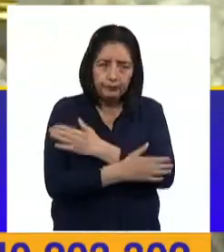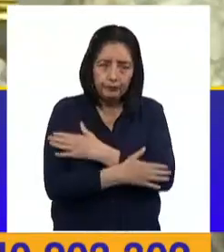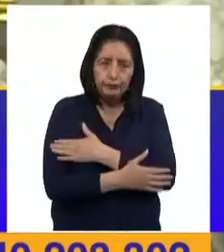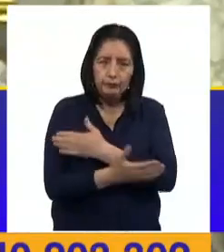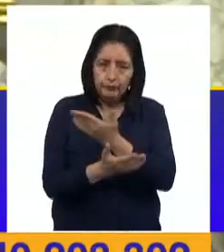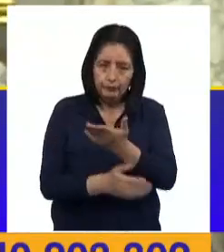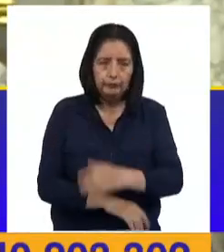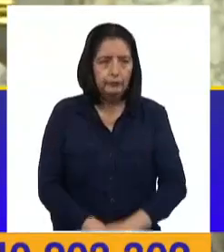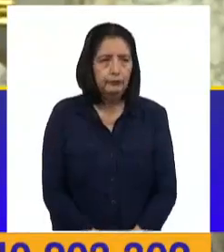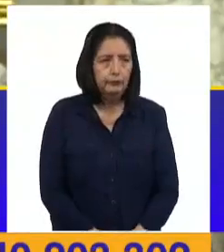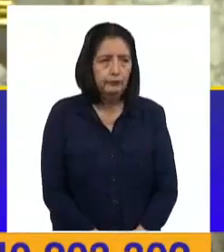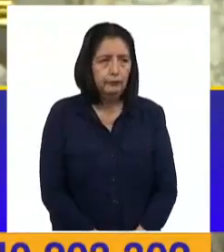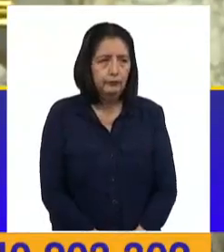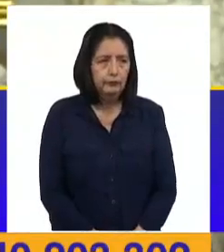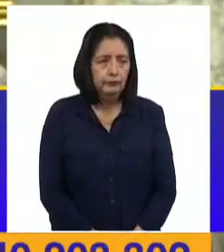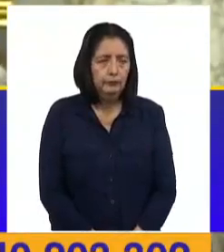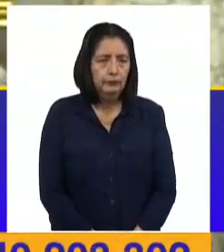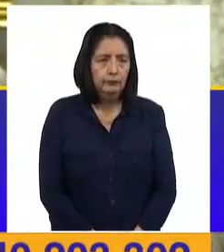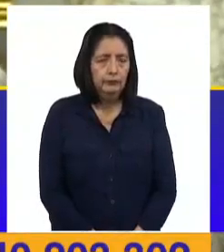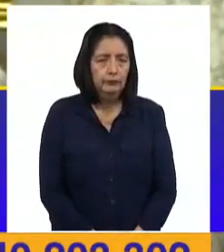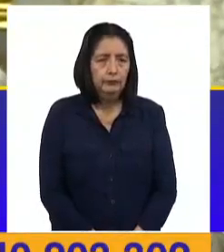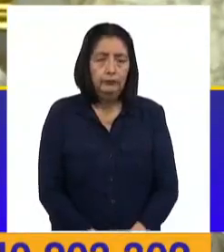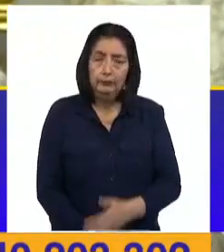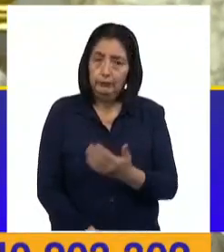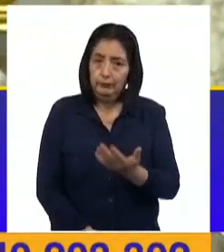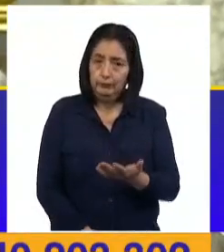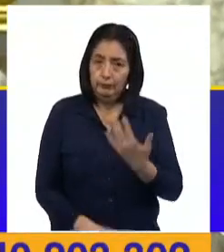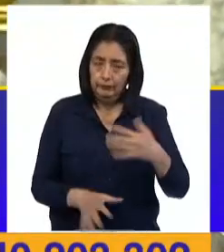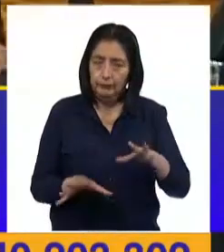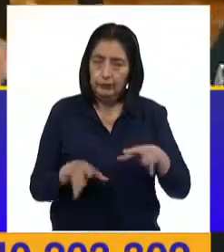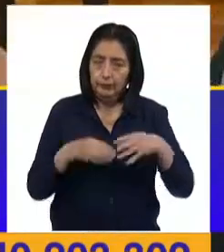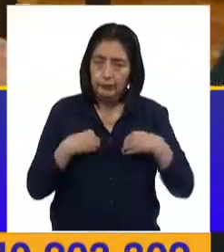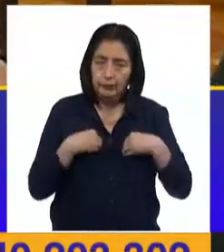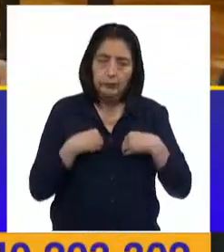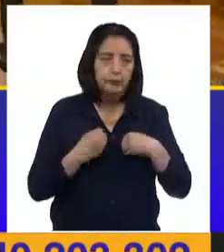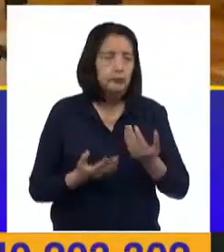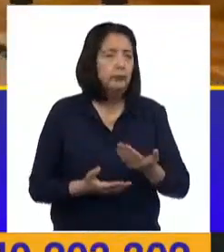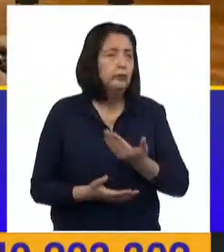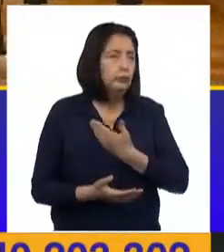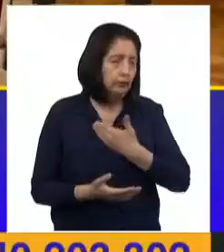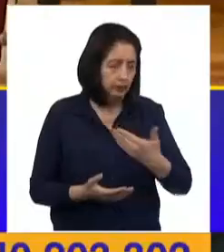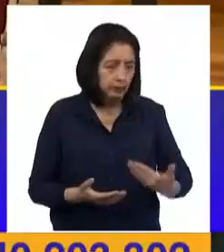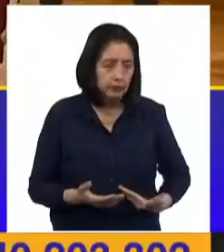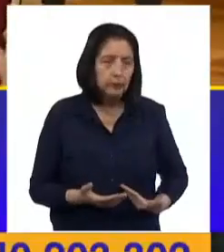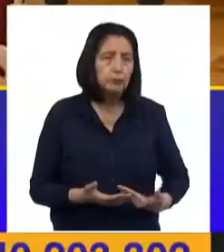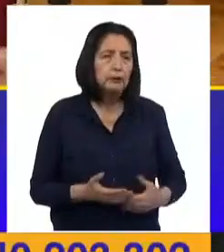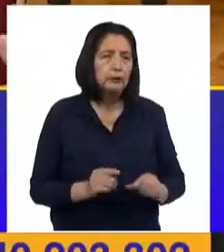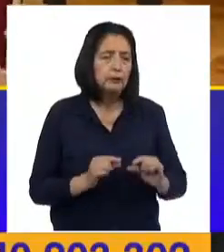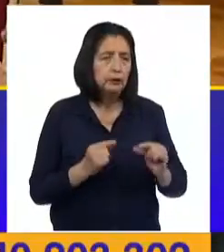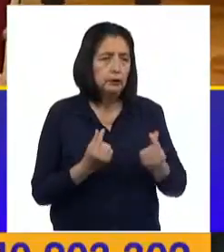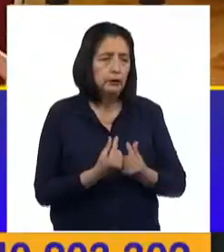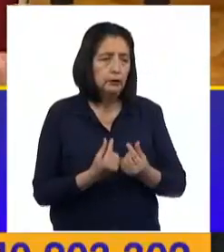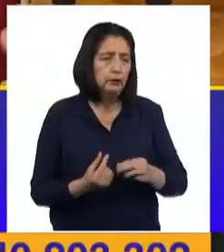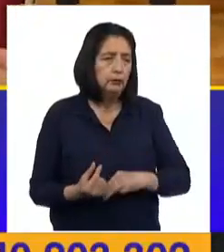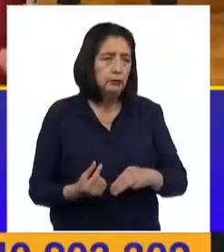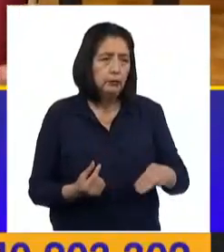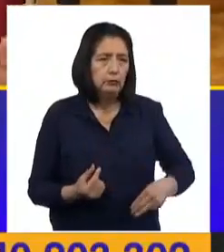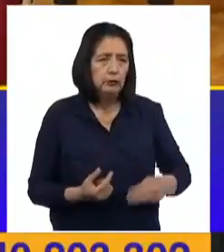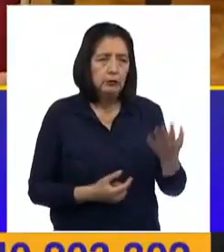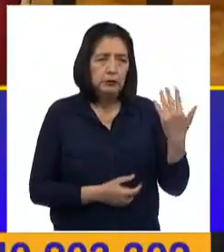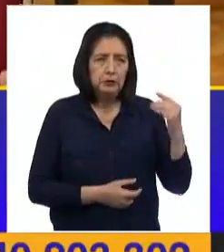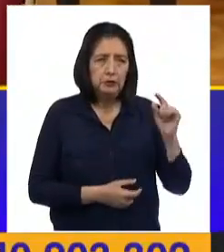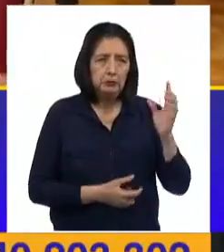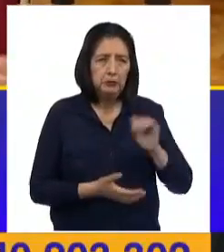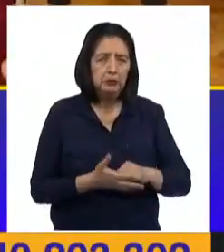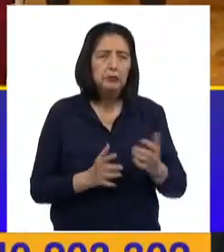Felicitaciones. Antero Flores Araos entonces asume el cargo de presidente del Consejo de Ministros. Hace solo unos minutos,